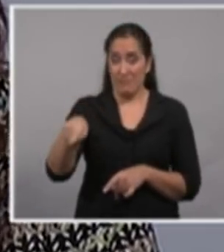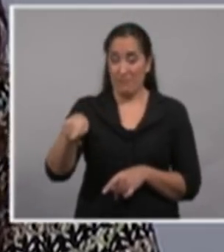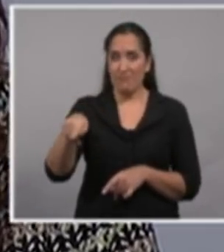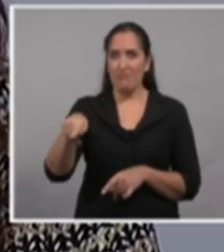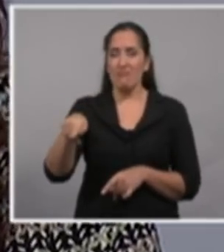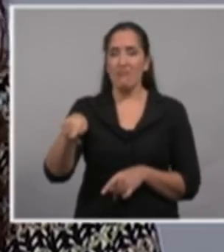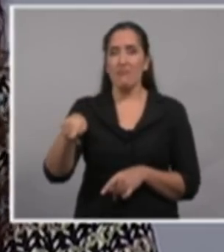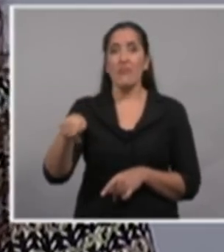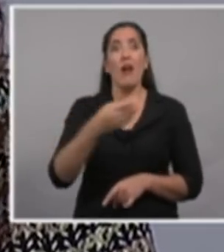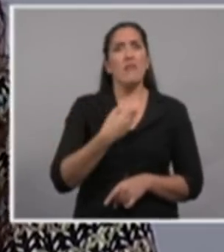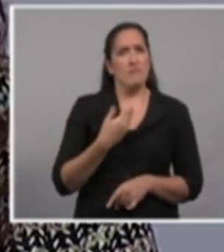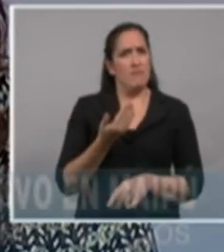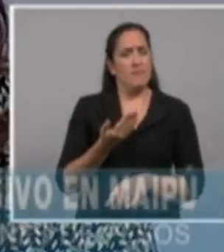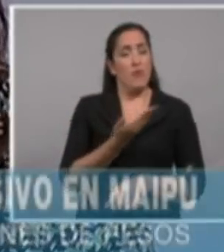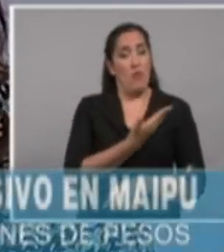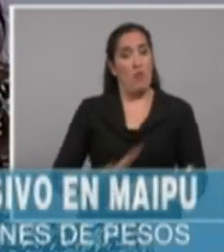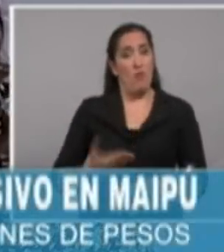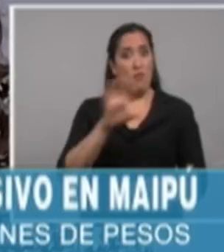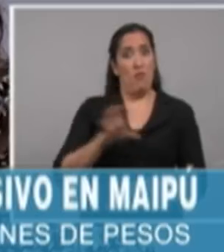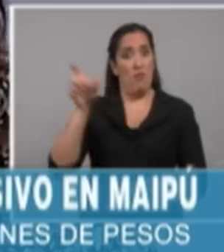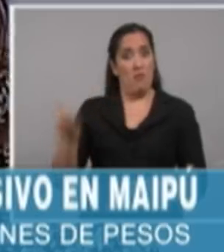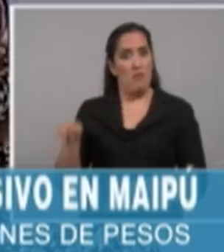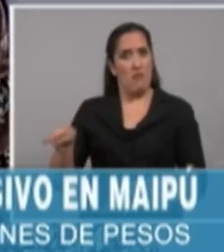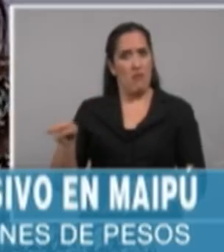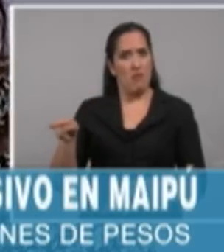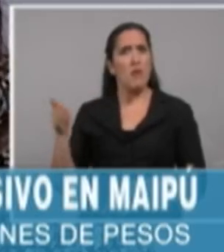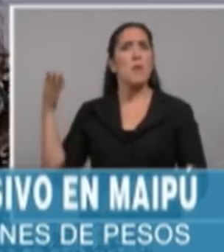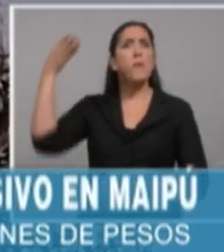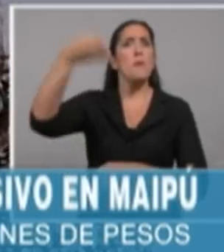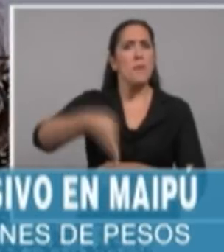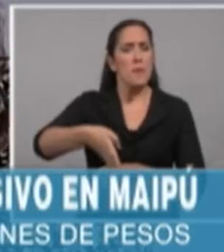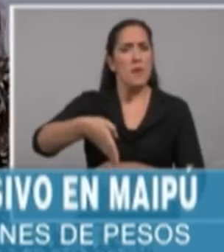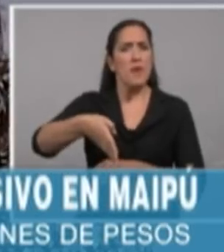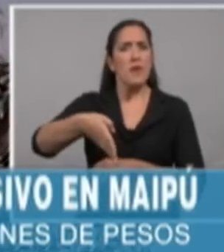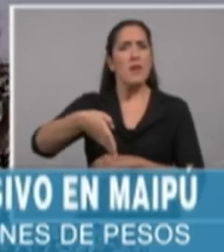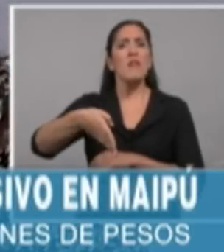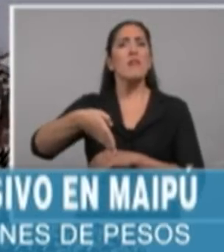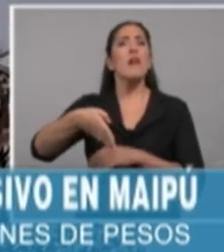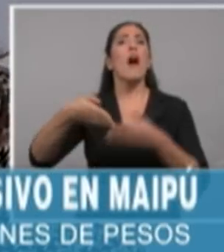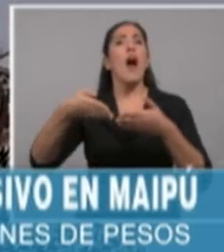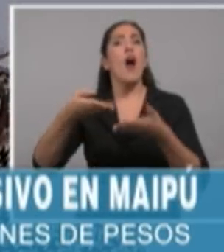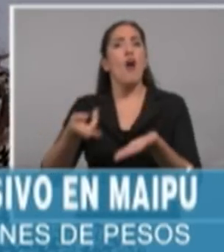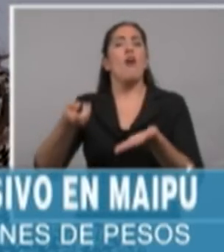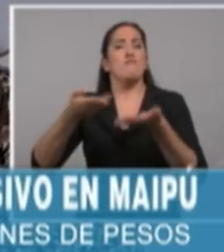el gobernador, viene a reabrir, viene